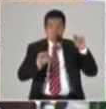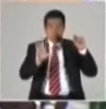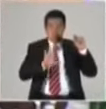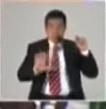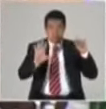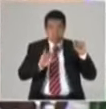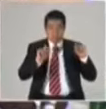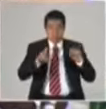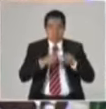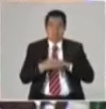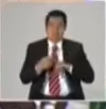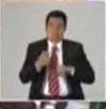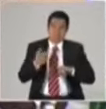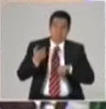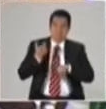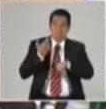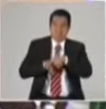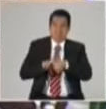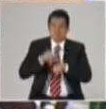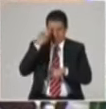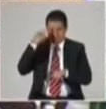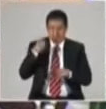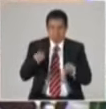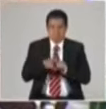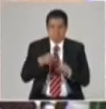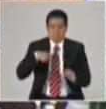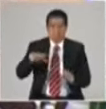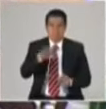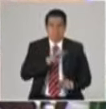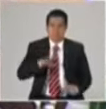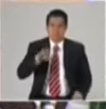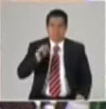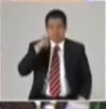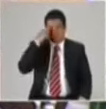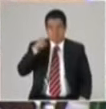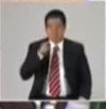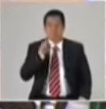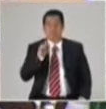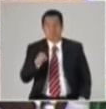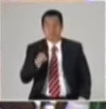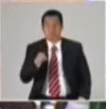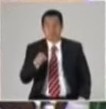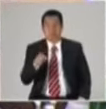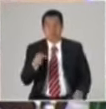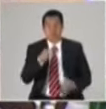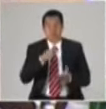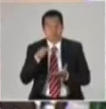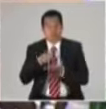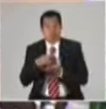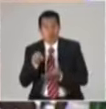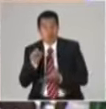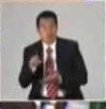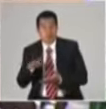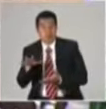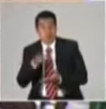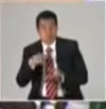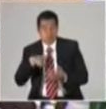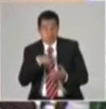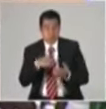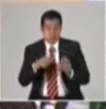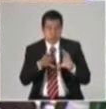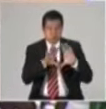en esta zona. Estoy convencida que esto traerá importantes beneficios para que los estados que la